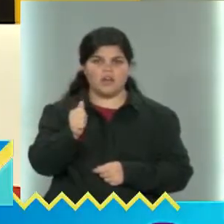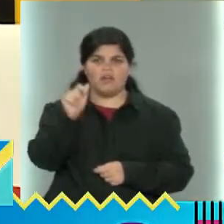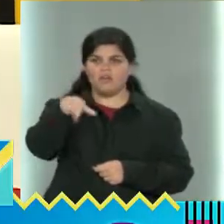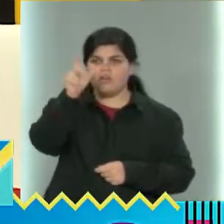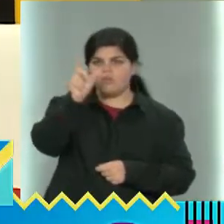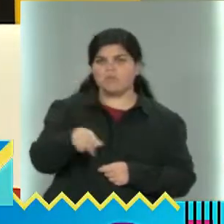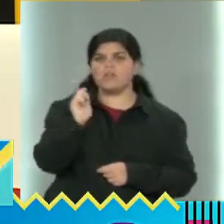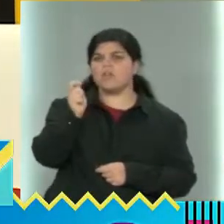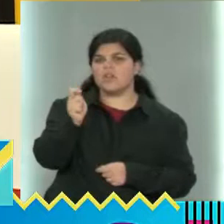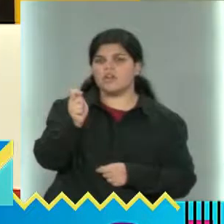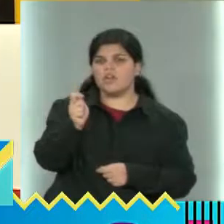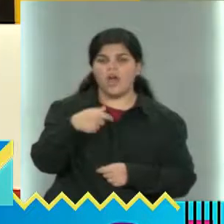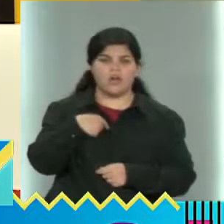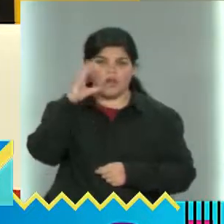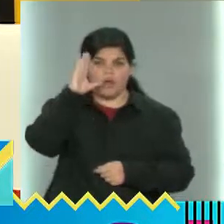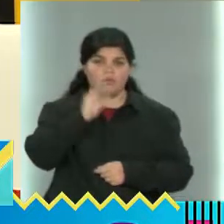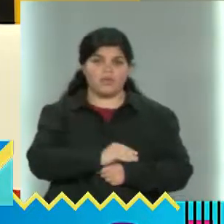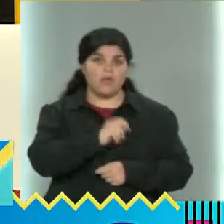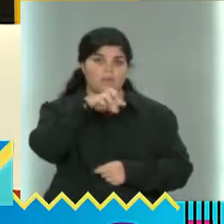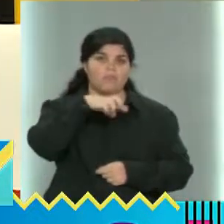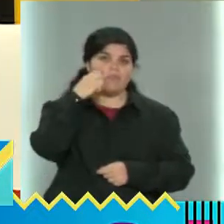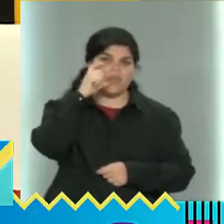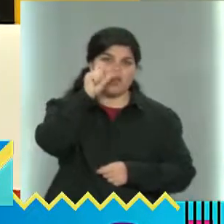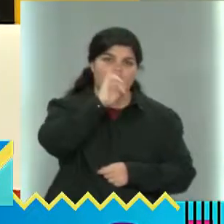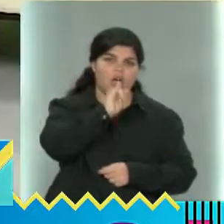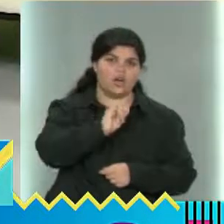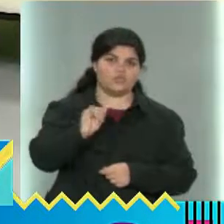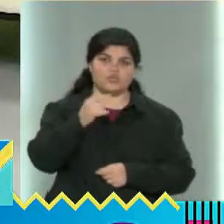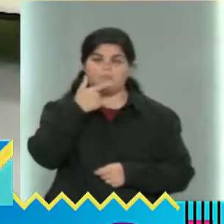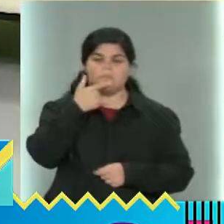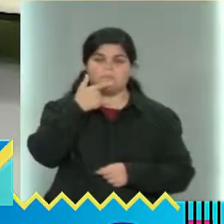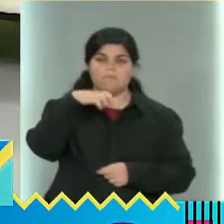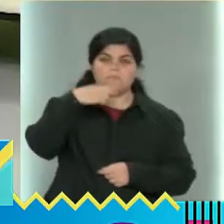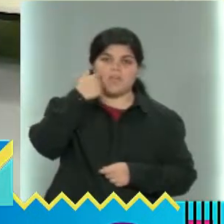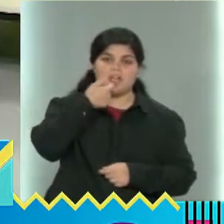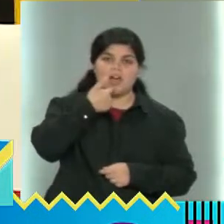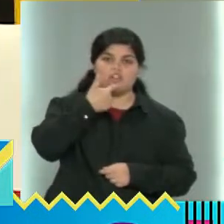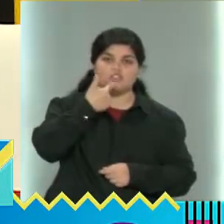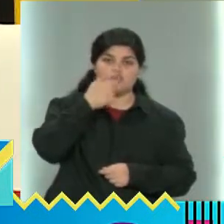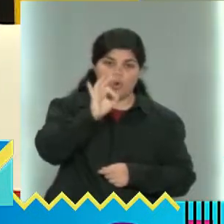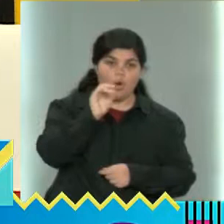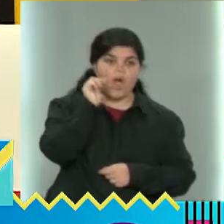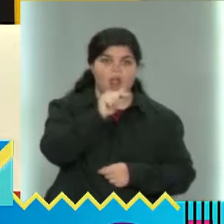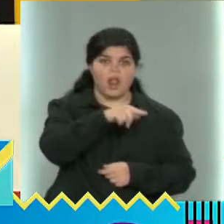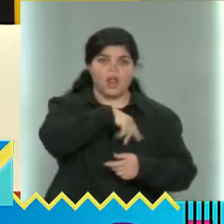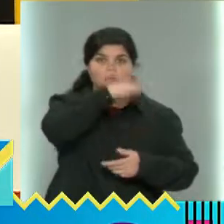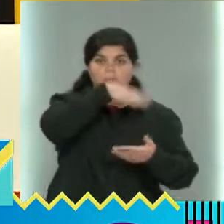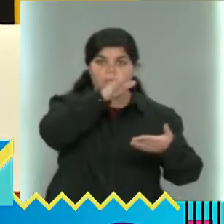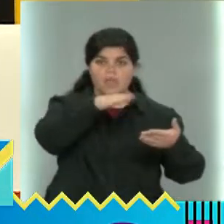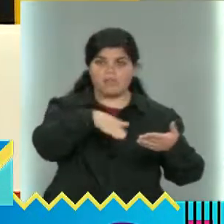bombardearon montones de pueblos. Claro. ¿Cómo? A ver, ¿quién? La guerra y la